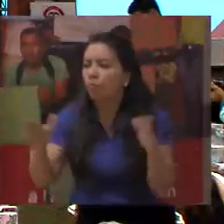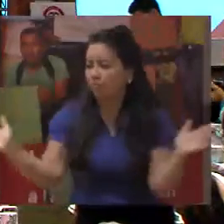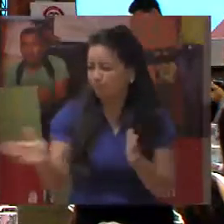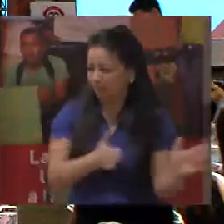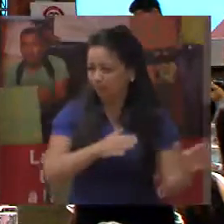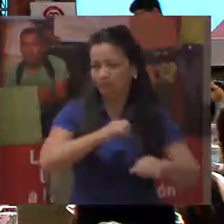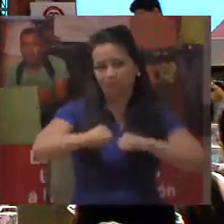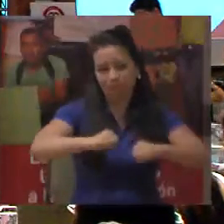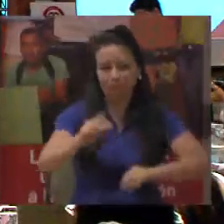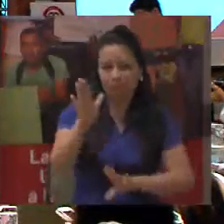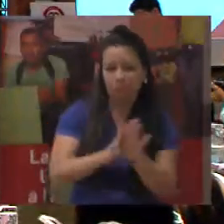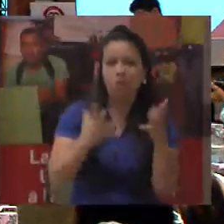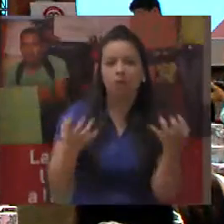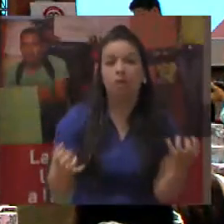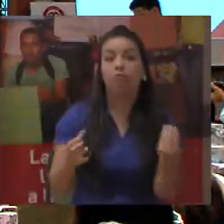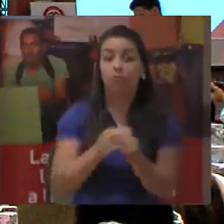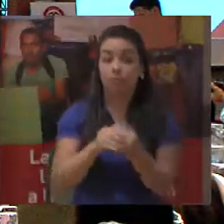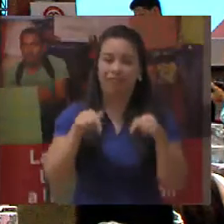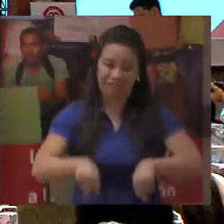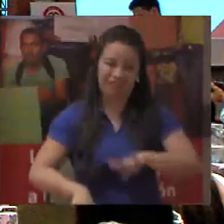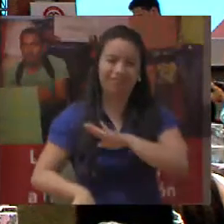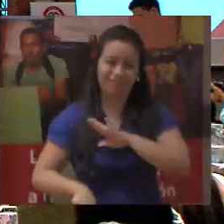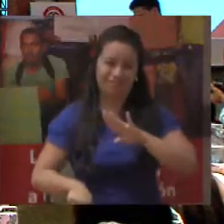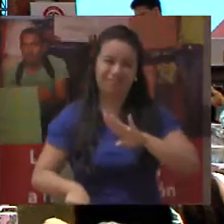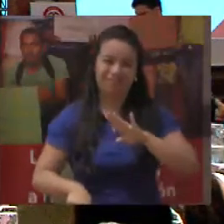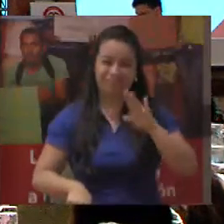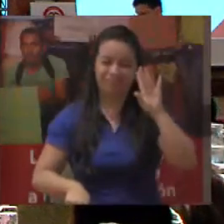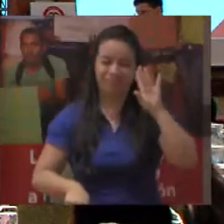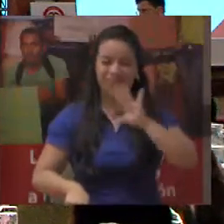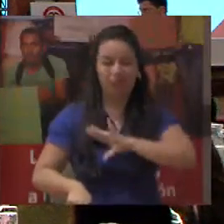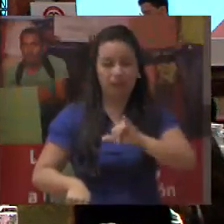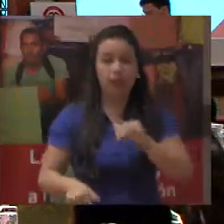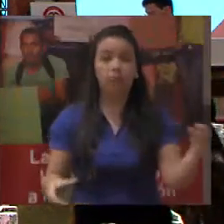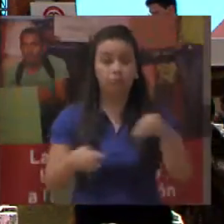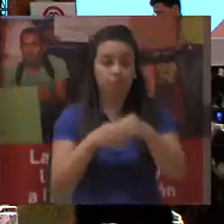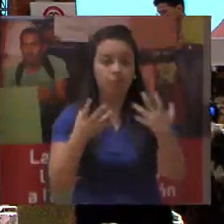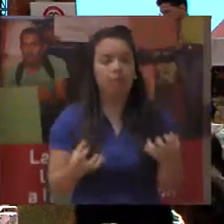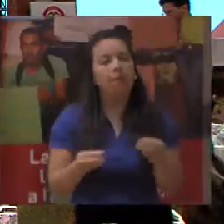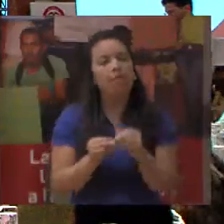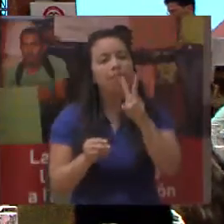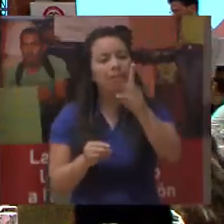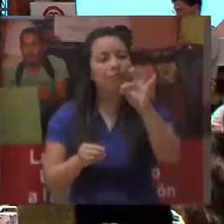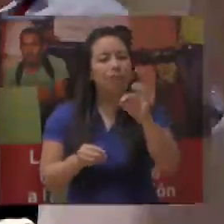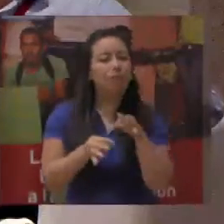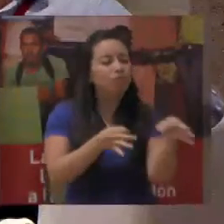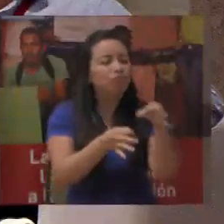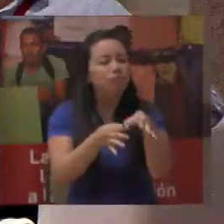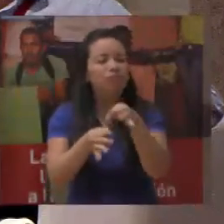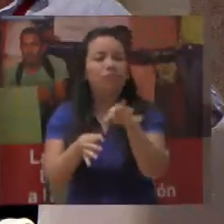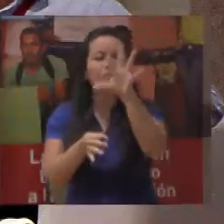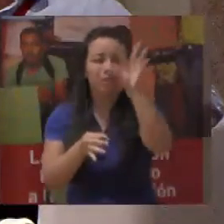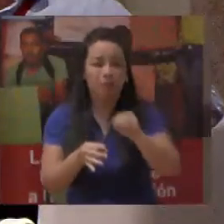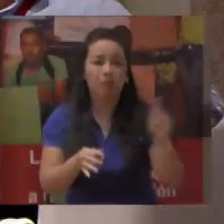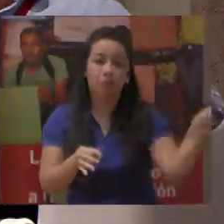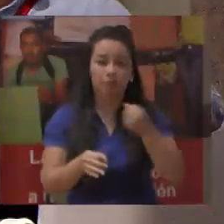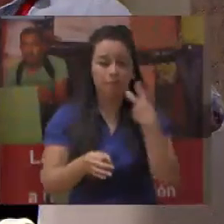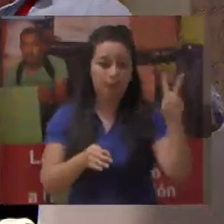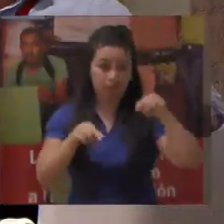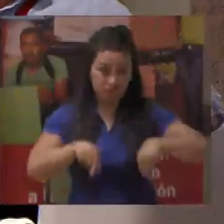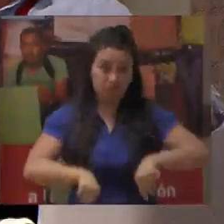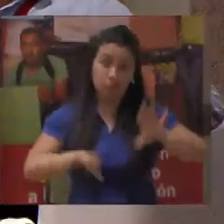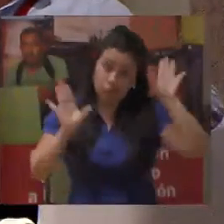desarrollo, incluido la Alcaldía de Cali, y 28 departamentos, en donde se incluye el departamento del Valle del